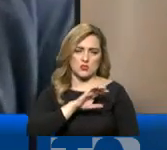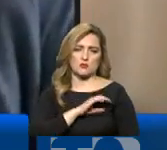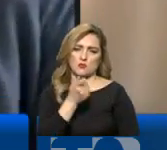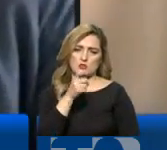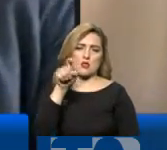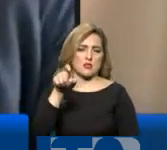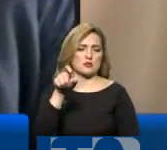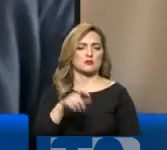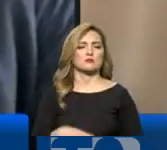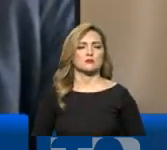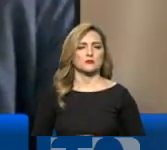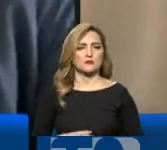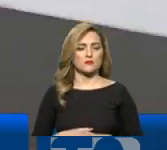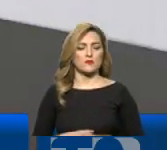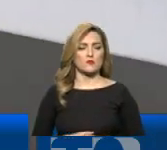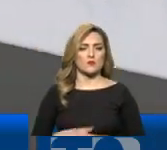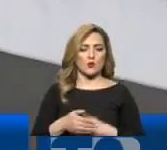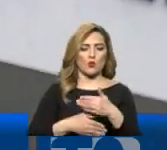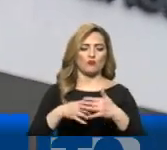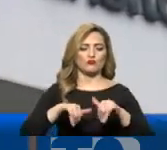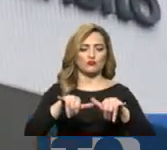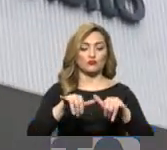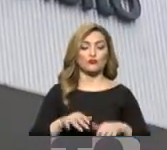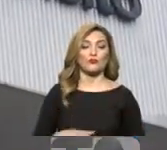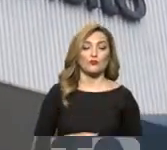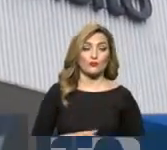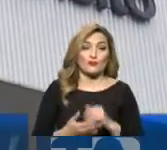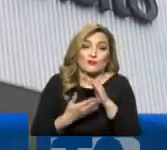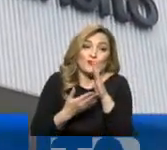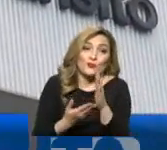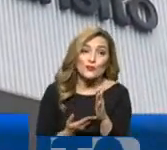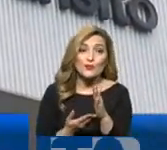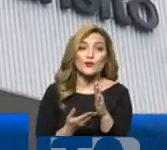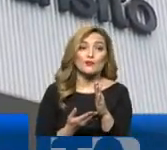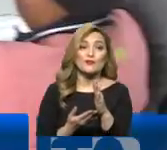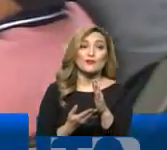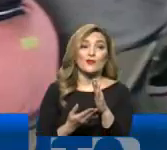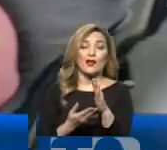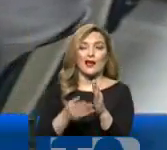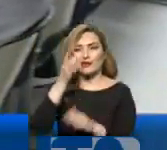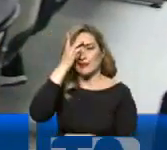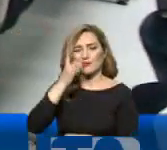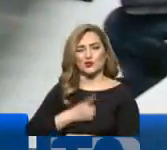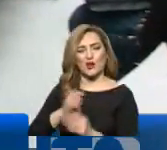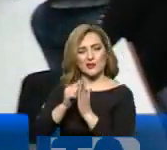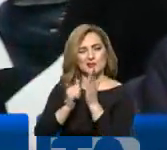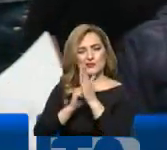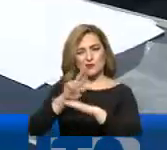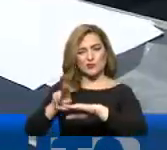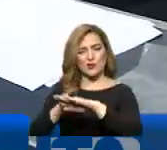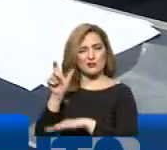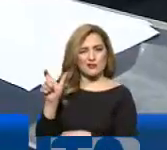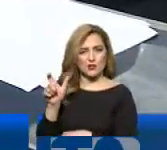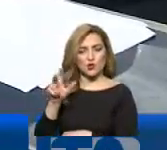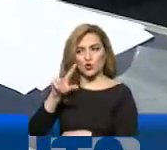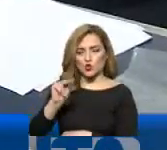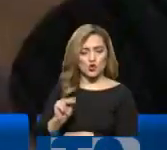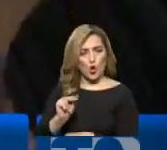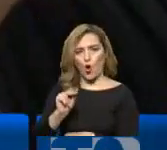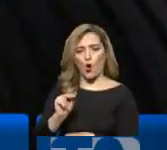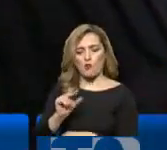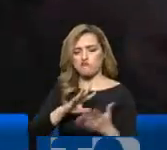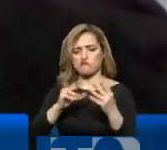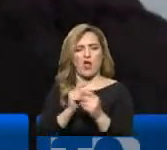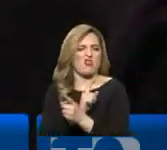el proceso tiene que continuar. Pero sostiene que en caso de que esto no sea lo que resuelva la ANT, Quito sí está en la capacidad